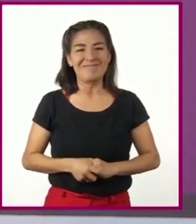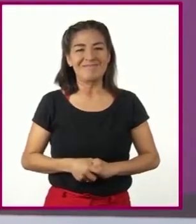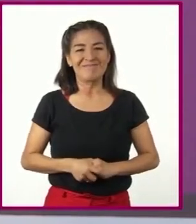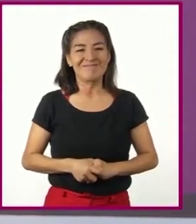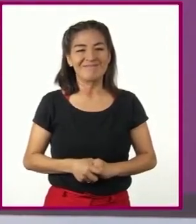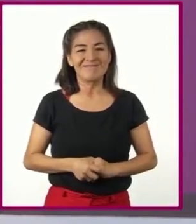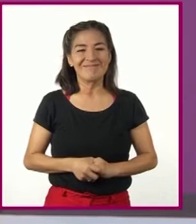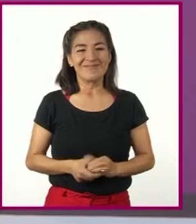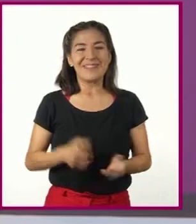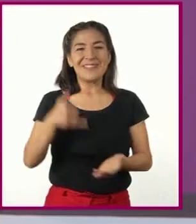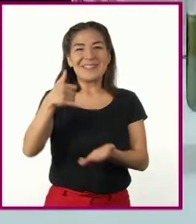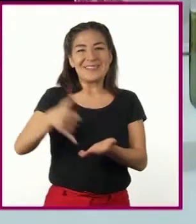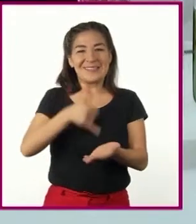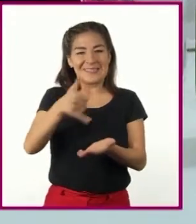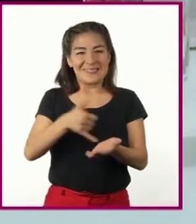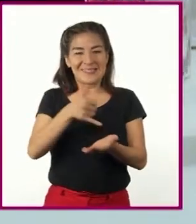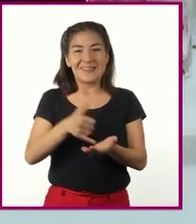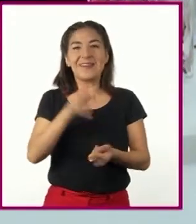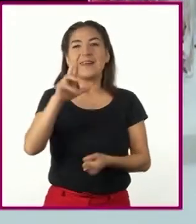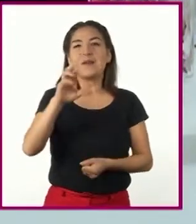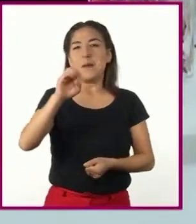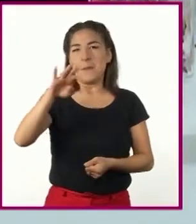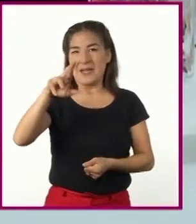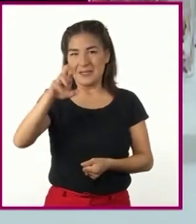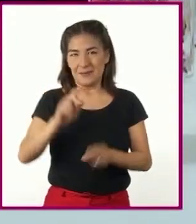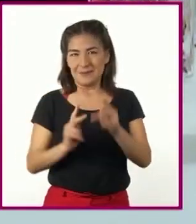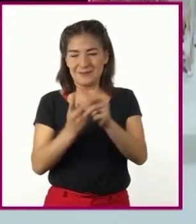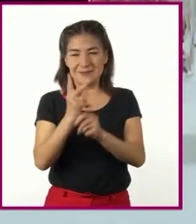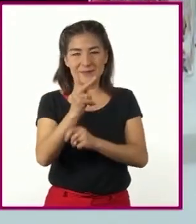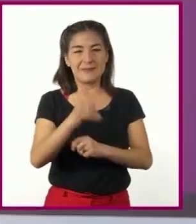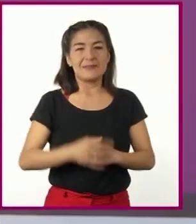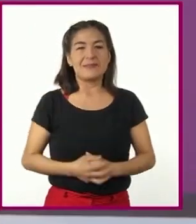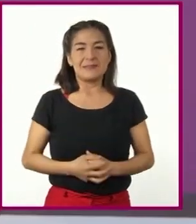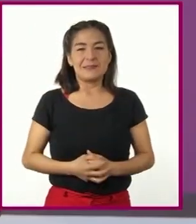Adelante, maestra. Aceite de romero.